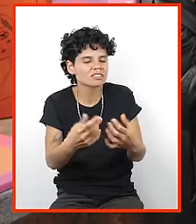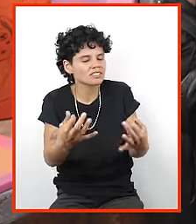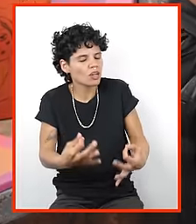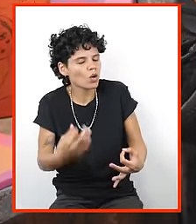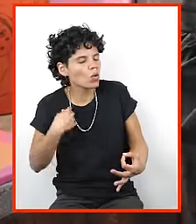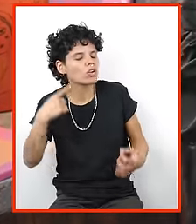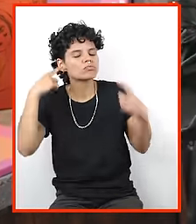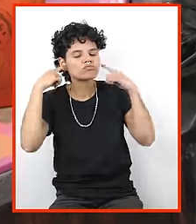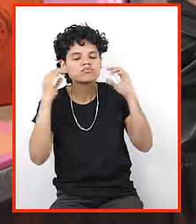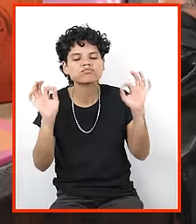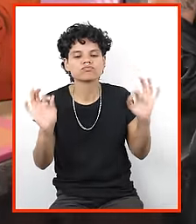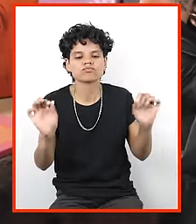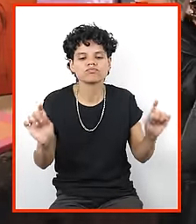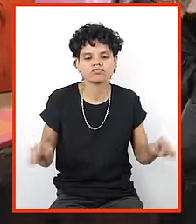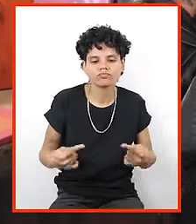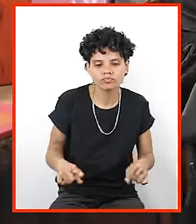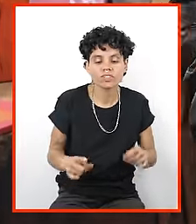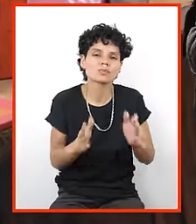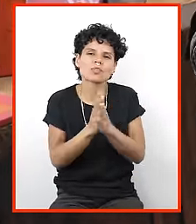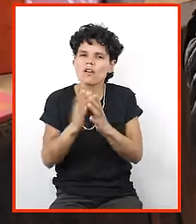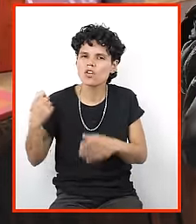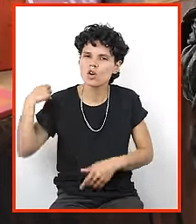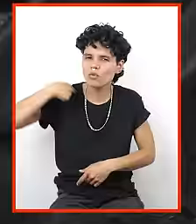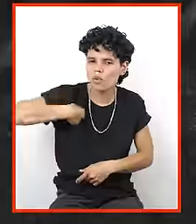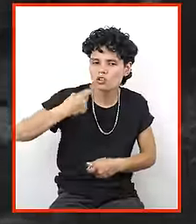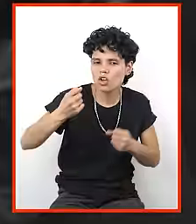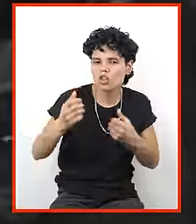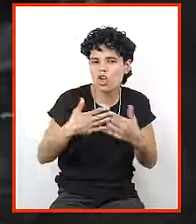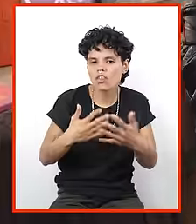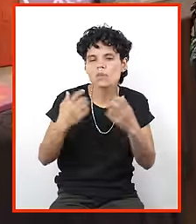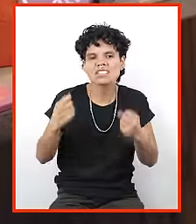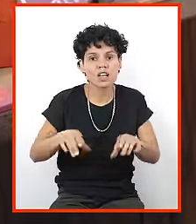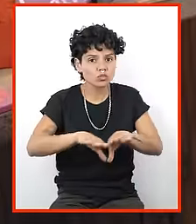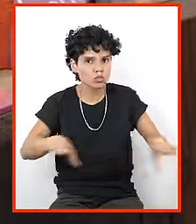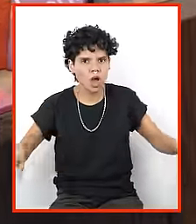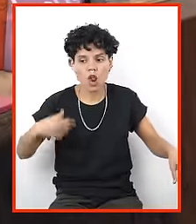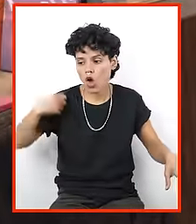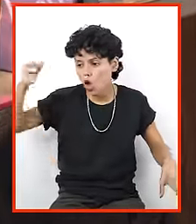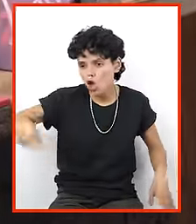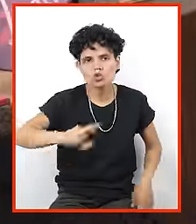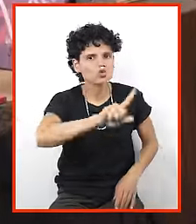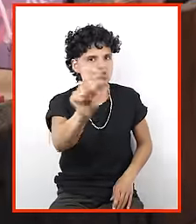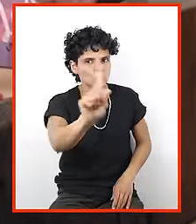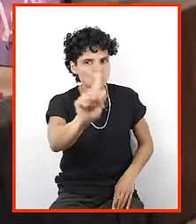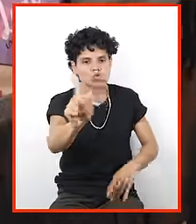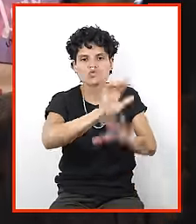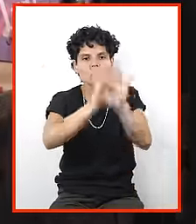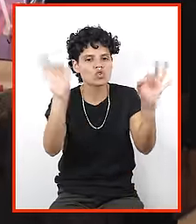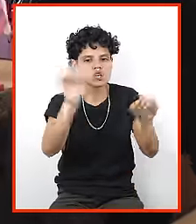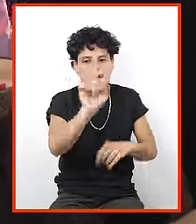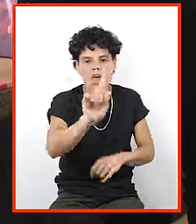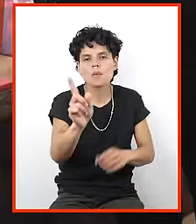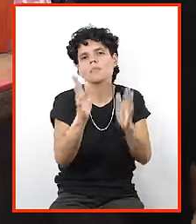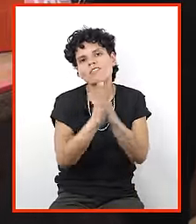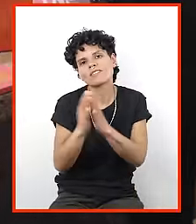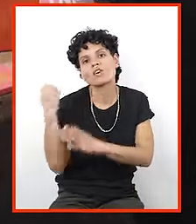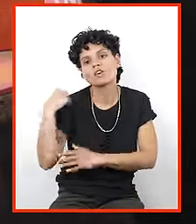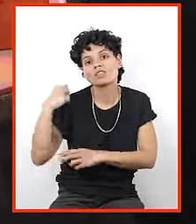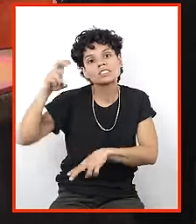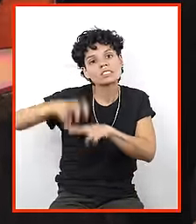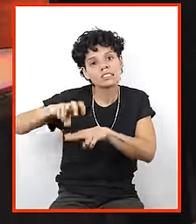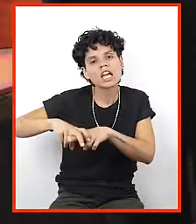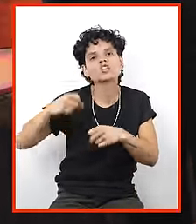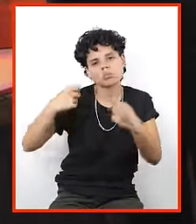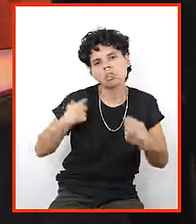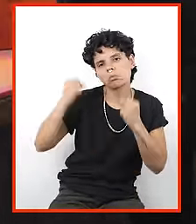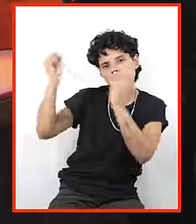Denis, por favor. Por oye, favor, el bolso lo podemos dejar en otro lado. En el suelo estar, nunca. No, pero en tiene, el suelo nunca. Pero si ahí, me ejemplo, traen una silla, pero por ahí,